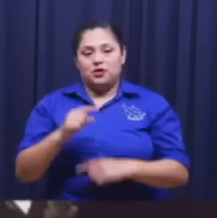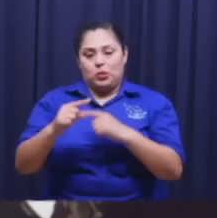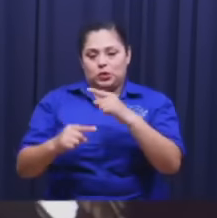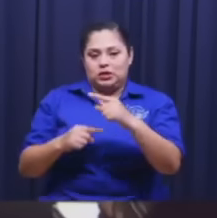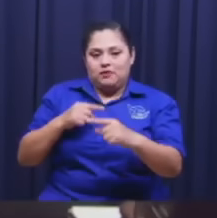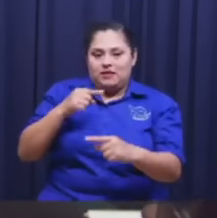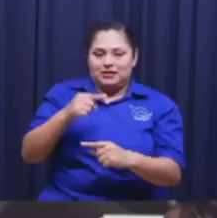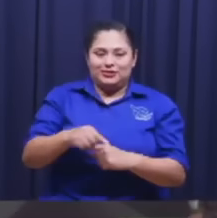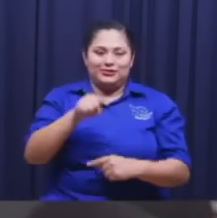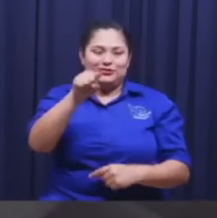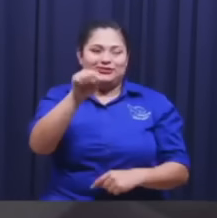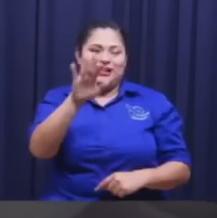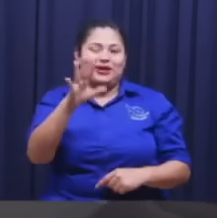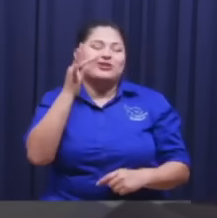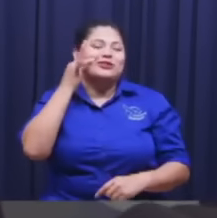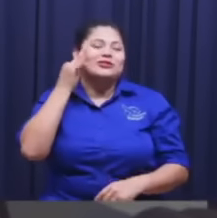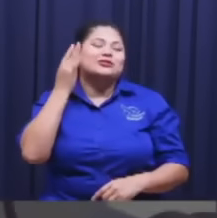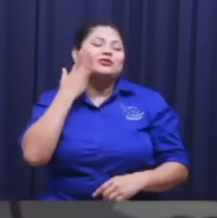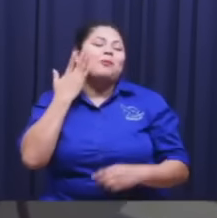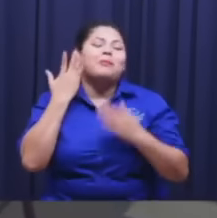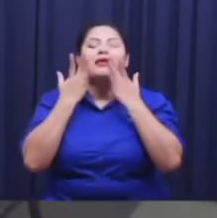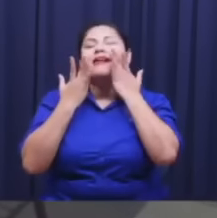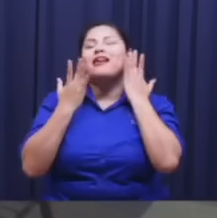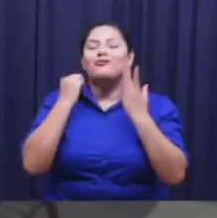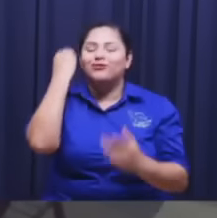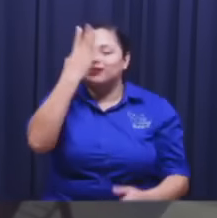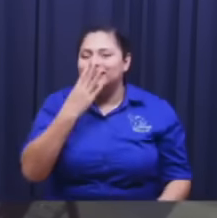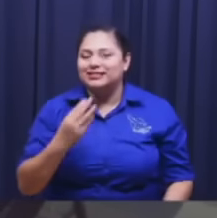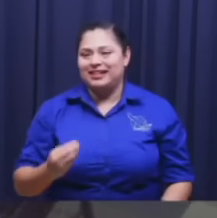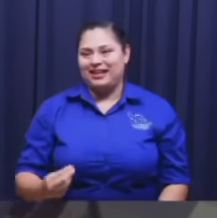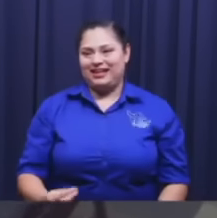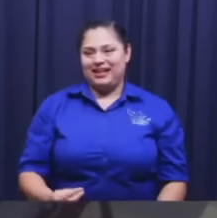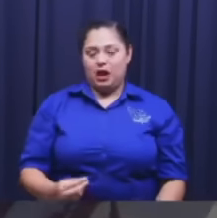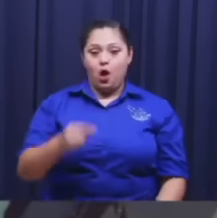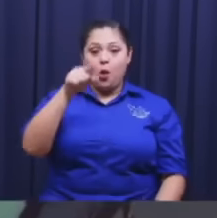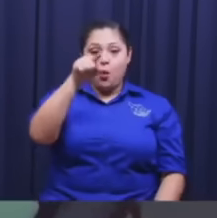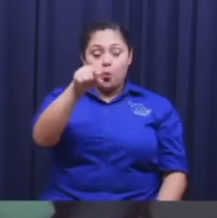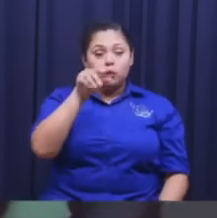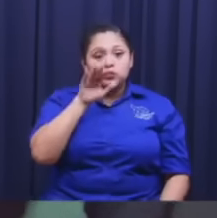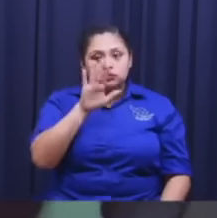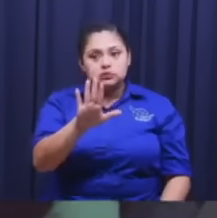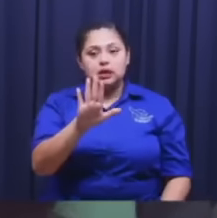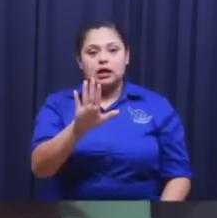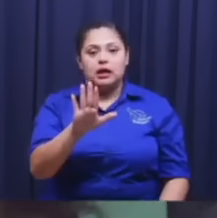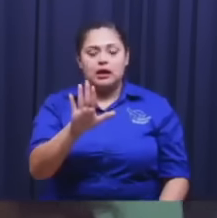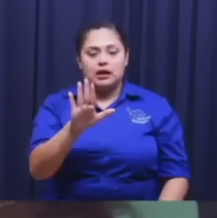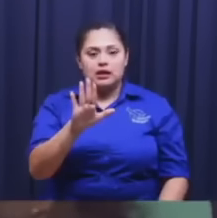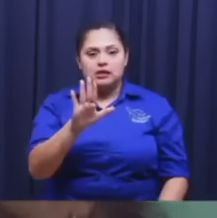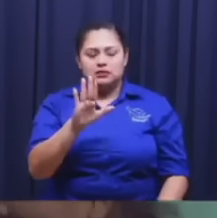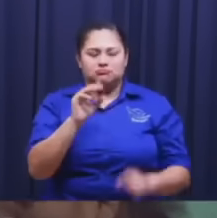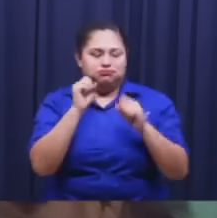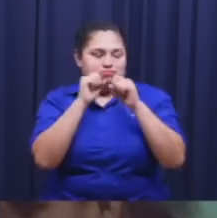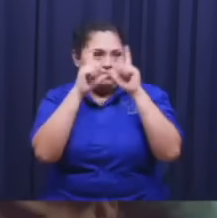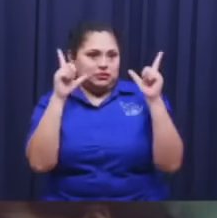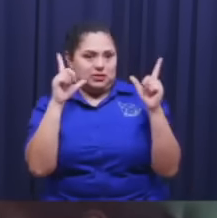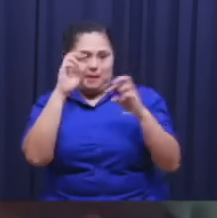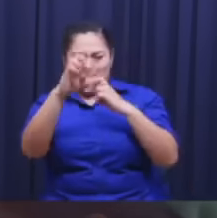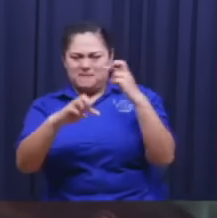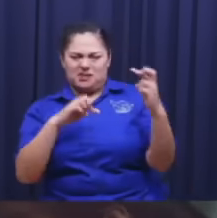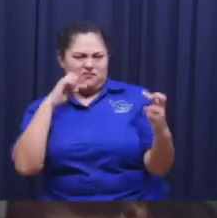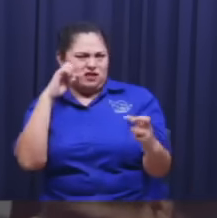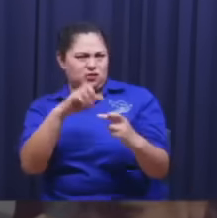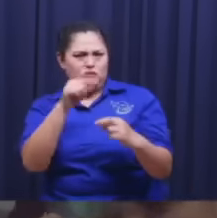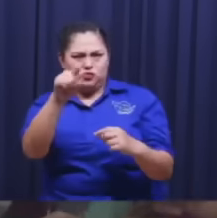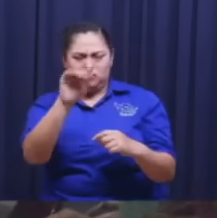su piel sonrosada, bien bonita. O sea, usted es una máquina extraordinaria. Usted es